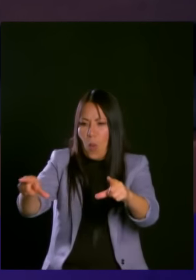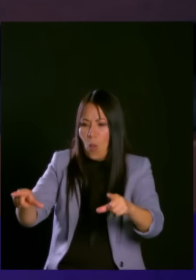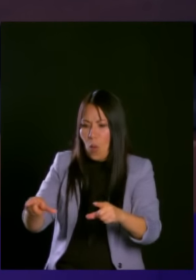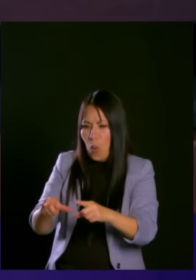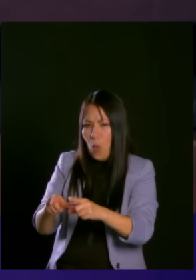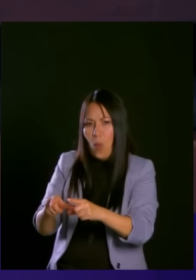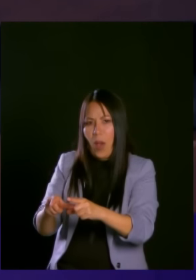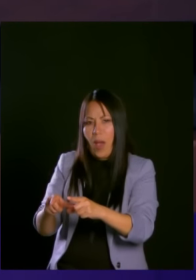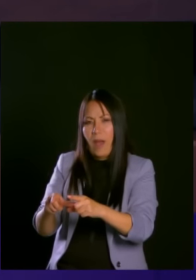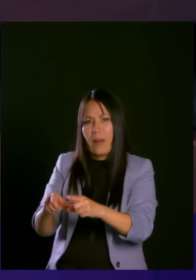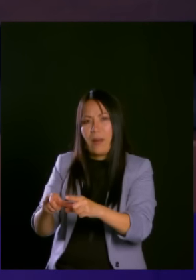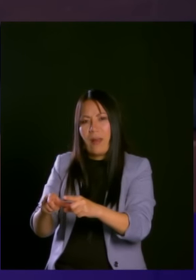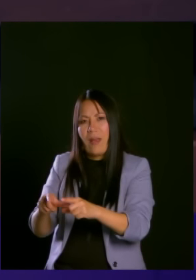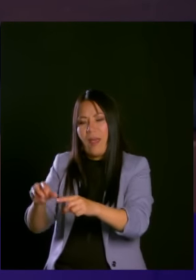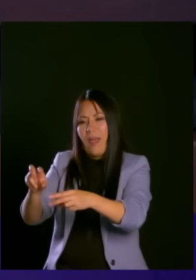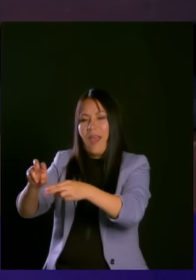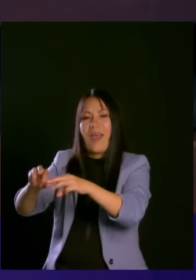con su silla,